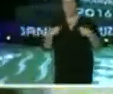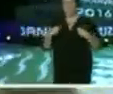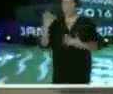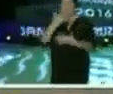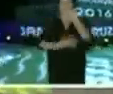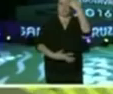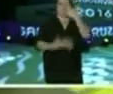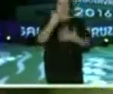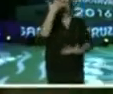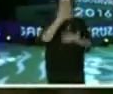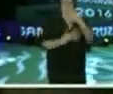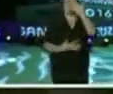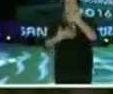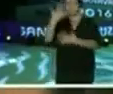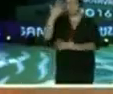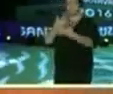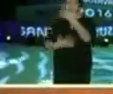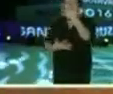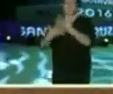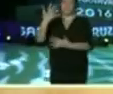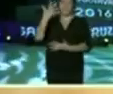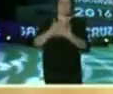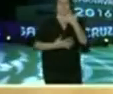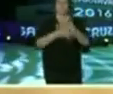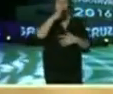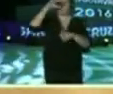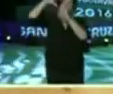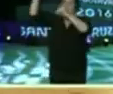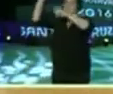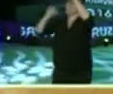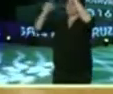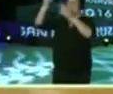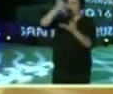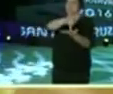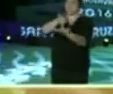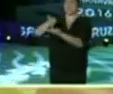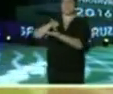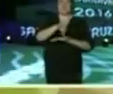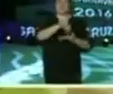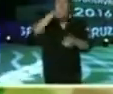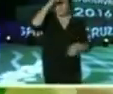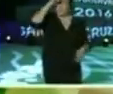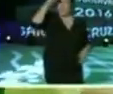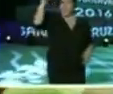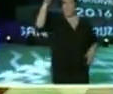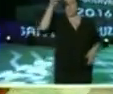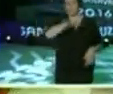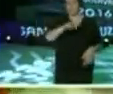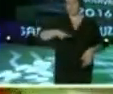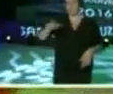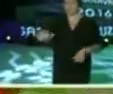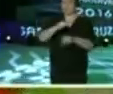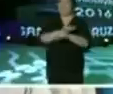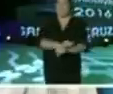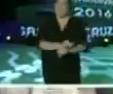confundirán y alumbran en estrellas la ciudad. Si el pueblo es tan paro total, ¿qué más da? Que